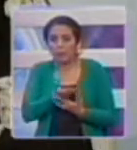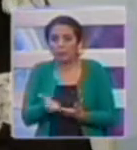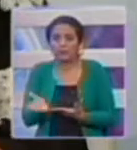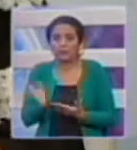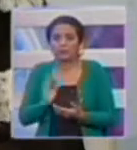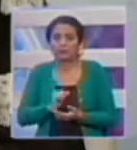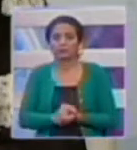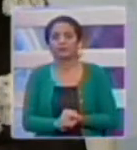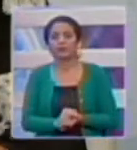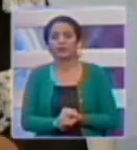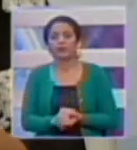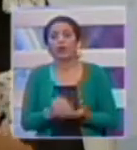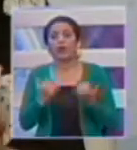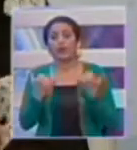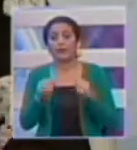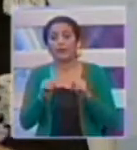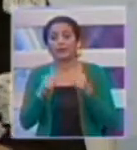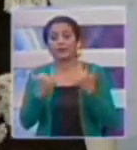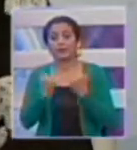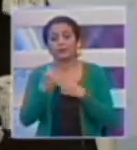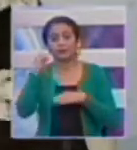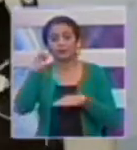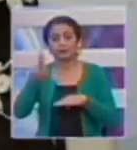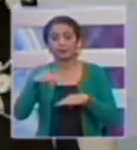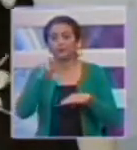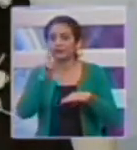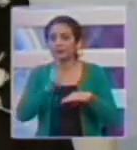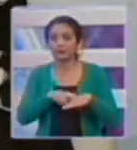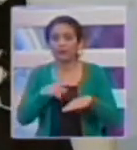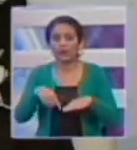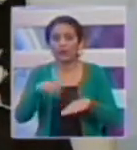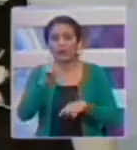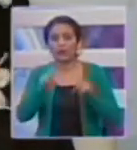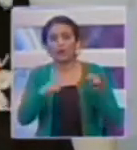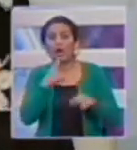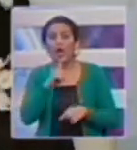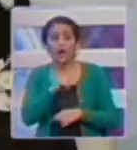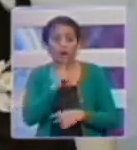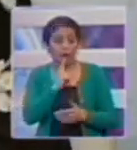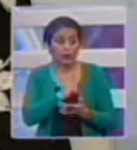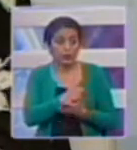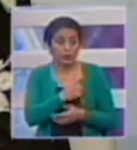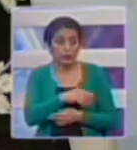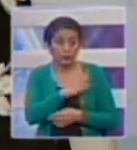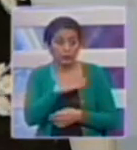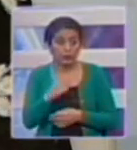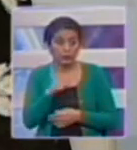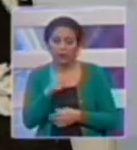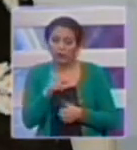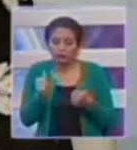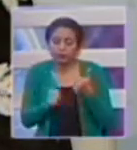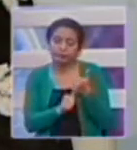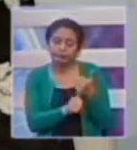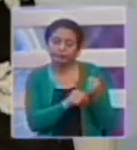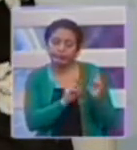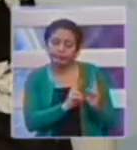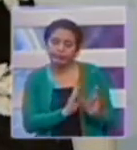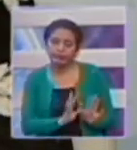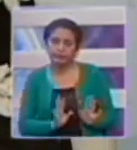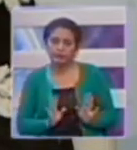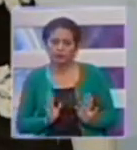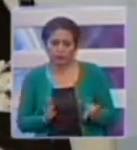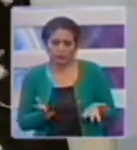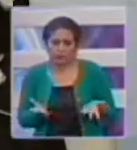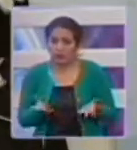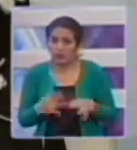deliberante, esta Asamblea Nacional de sumisas y de sumisos tampoco le hace bien al país. Entonces, ojalá podamos tener una asamblea con